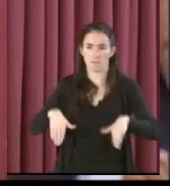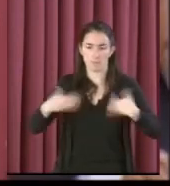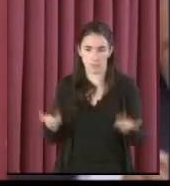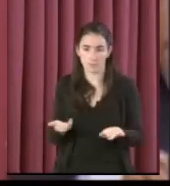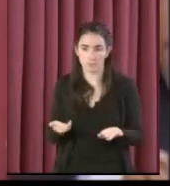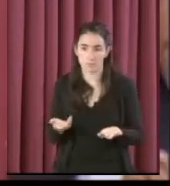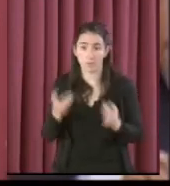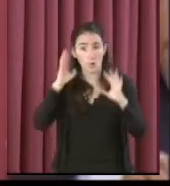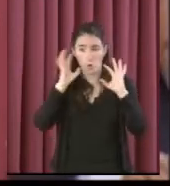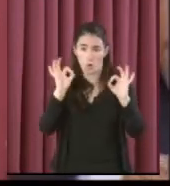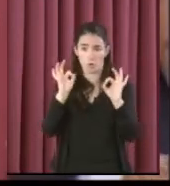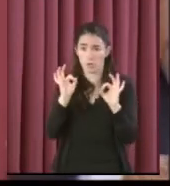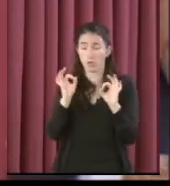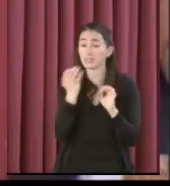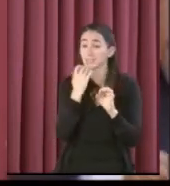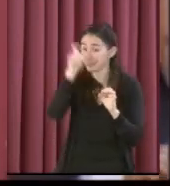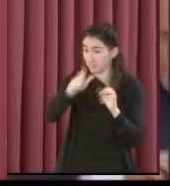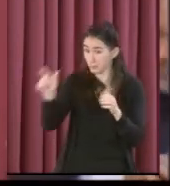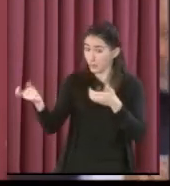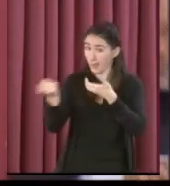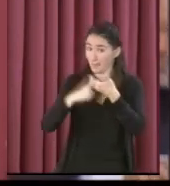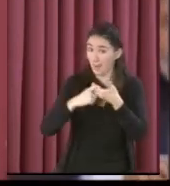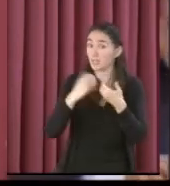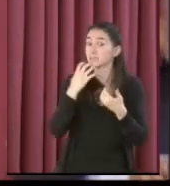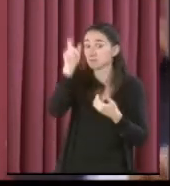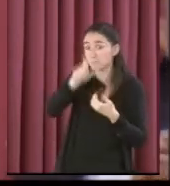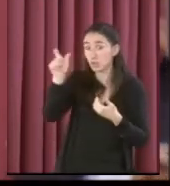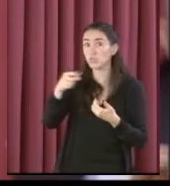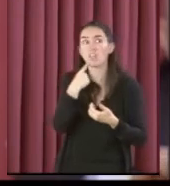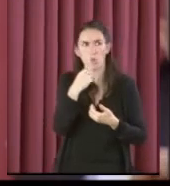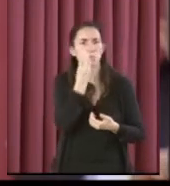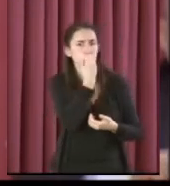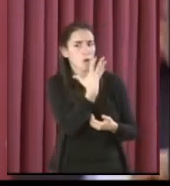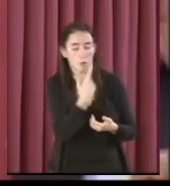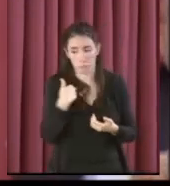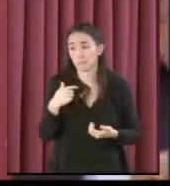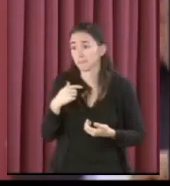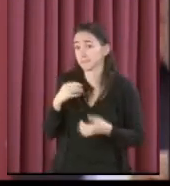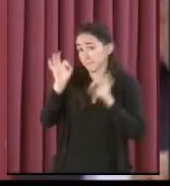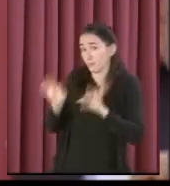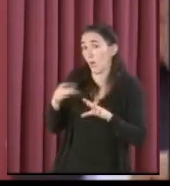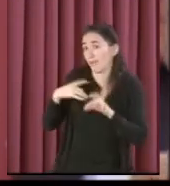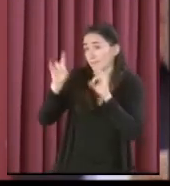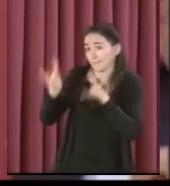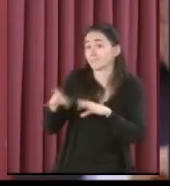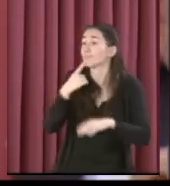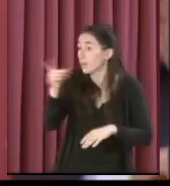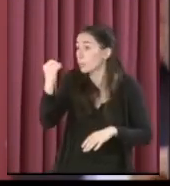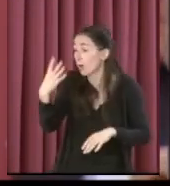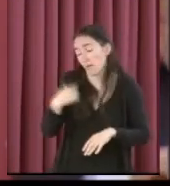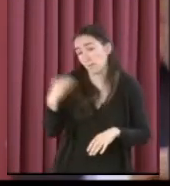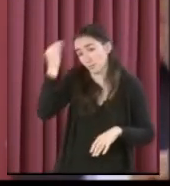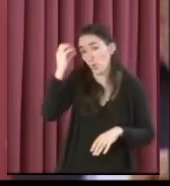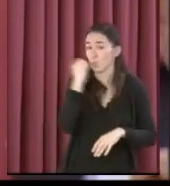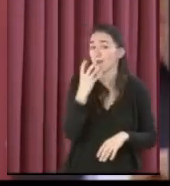Es bueno para la ciudad si es bueno para los logroñeses. Decía que otro atributo de nuestro modelo de ciudad es la